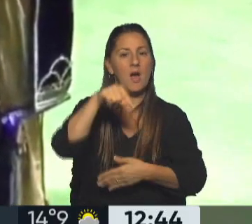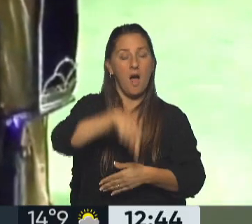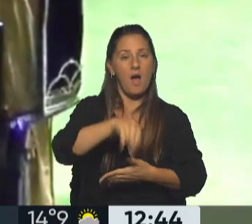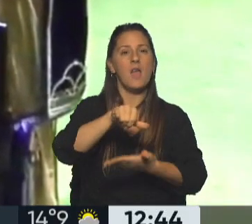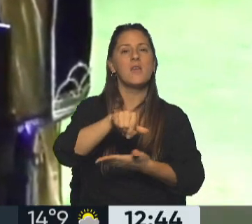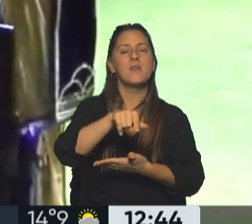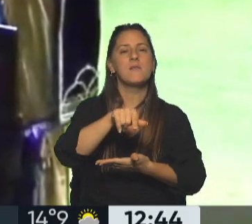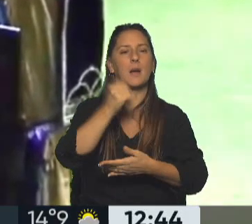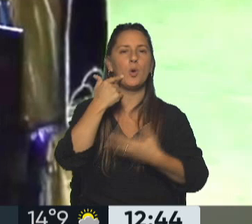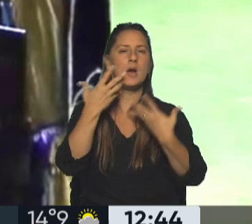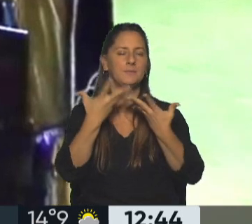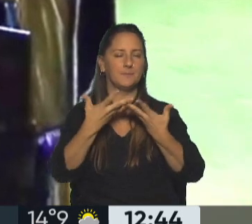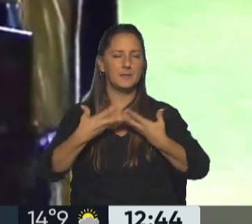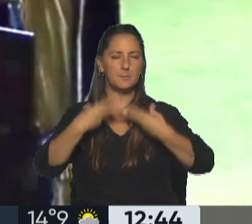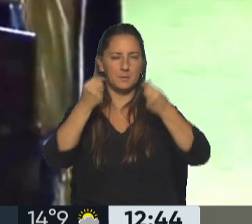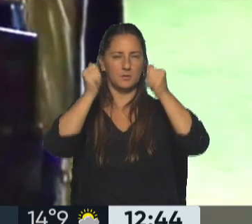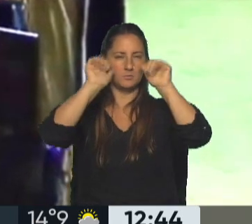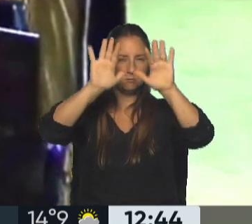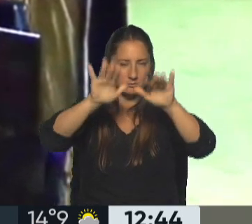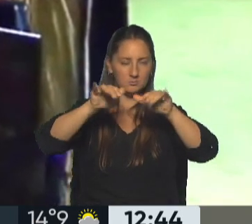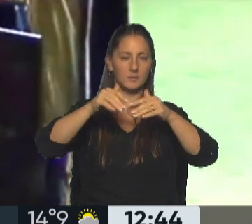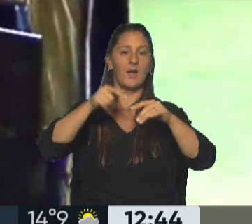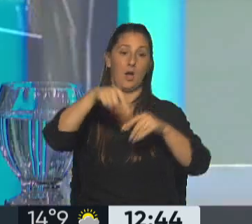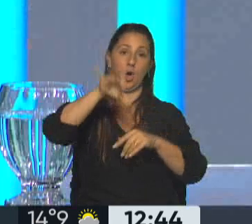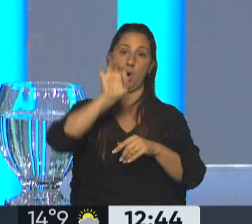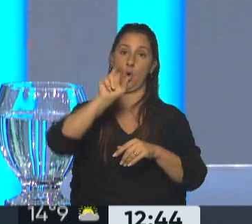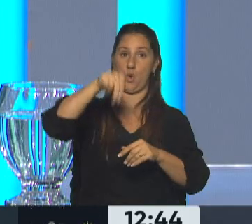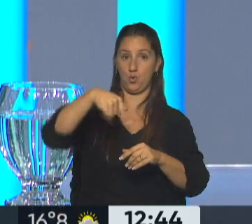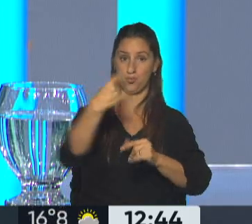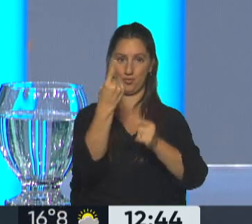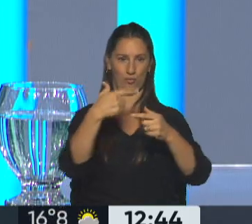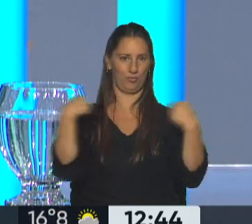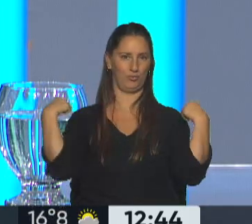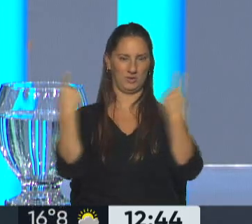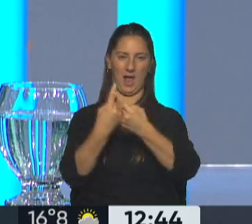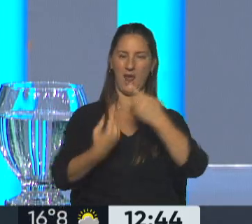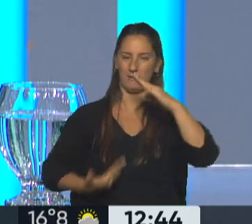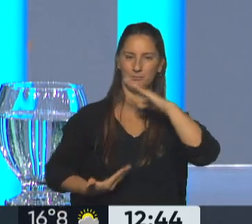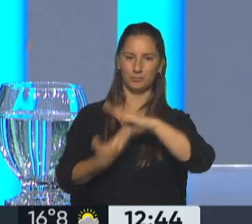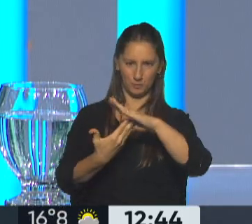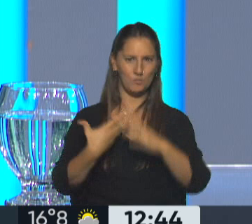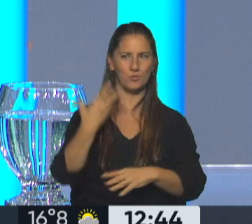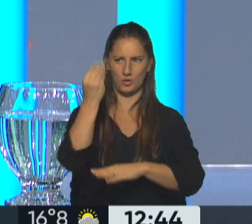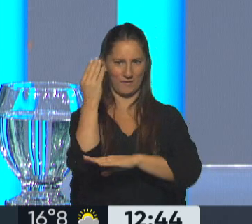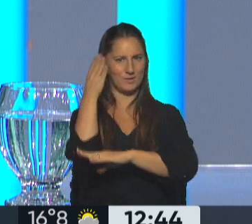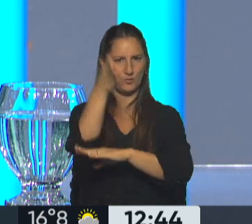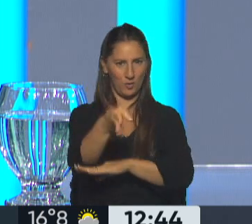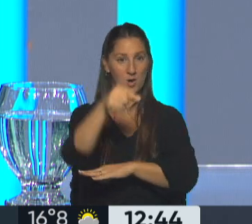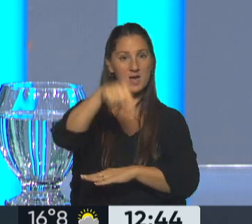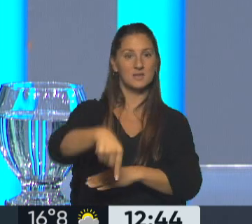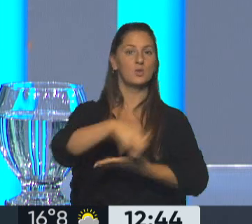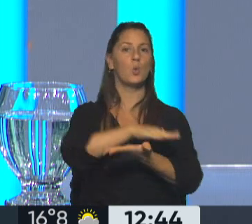la invocación espiritual, ¿no? Esto en la Sala Mayor de Naciones Unidas, donde hemos estado varias veces, y este es el